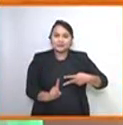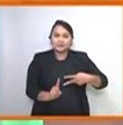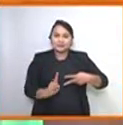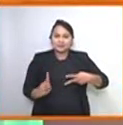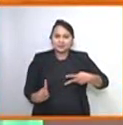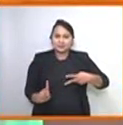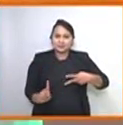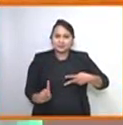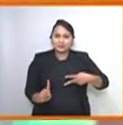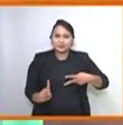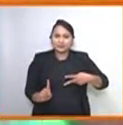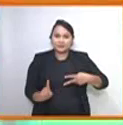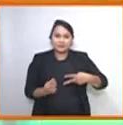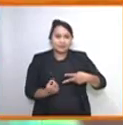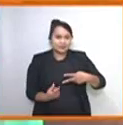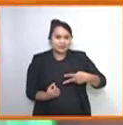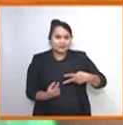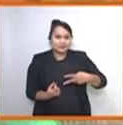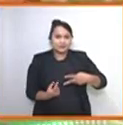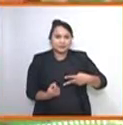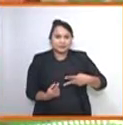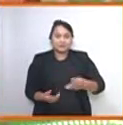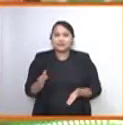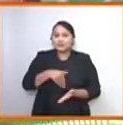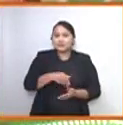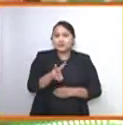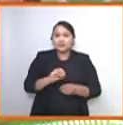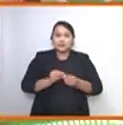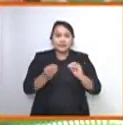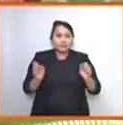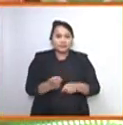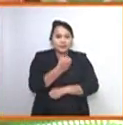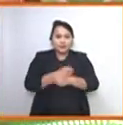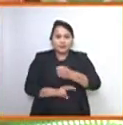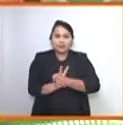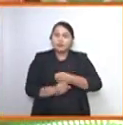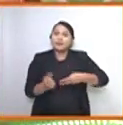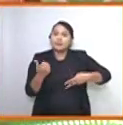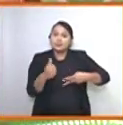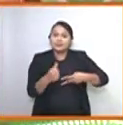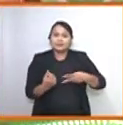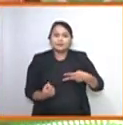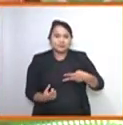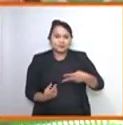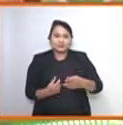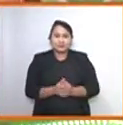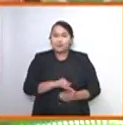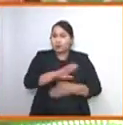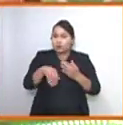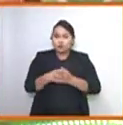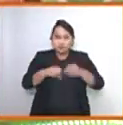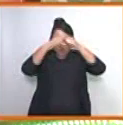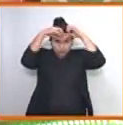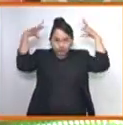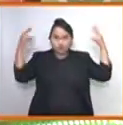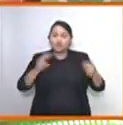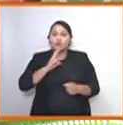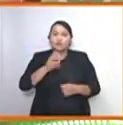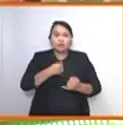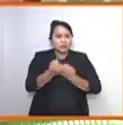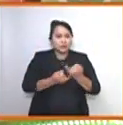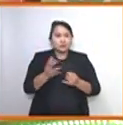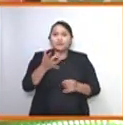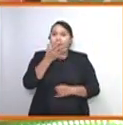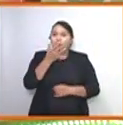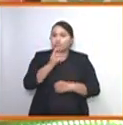1. Segundo número ganador es el 11. Números premiados son el 10 y el 11. Es momento de hacer realidad todo lo que sueñas con tu juego favorito de